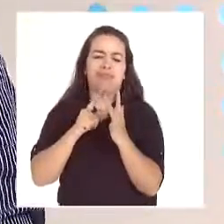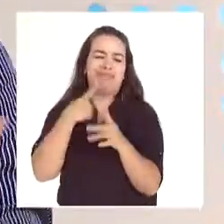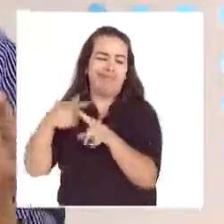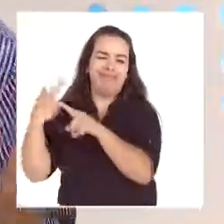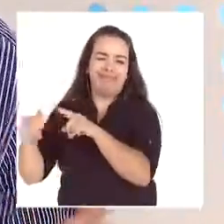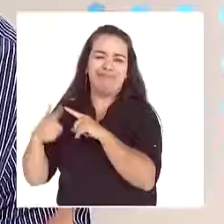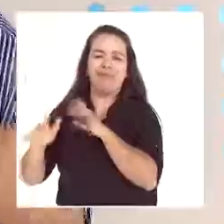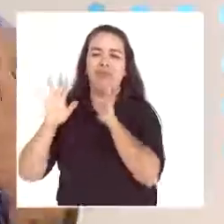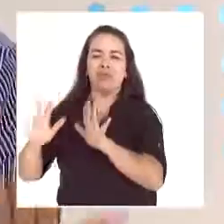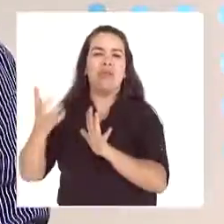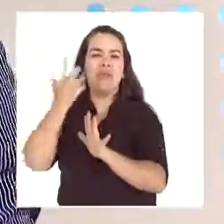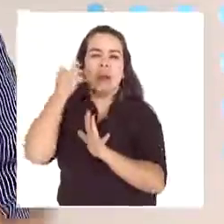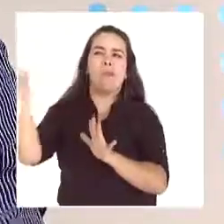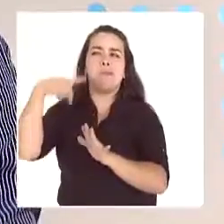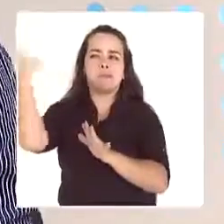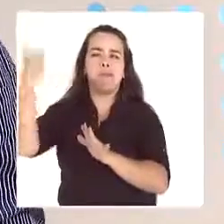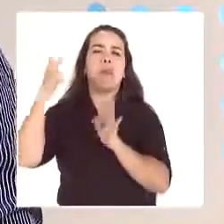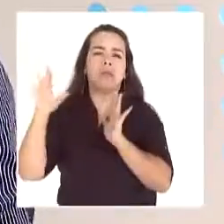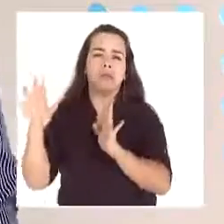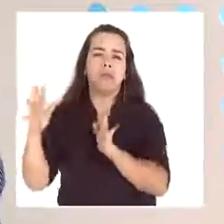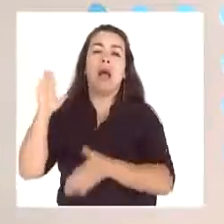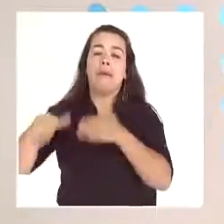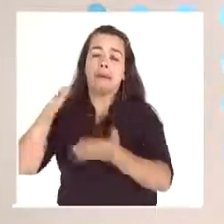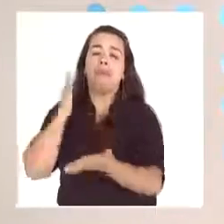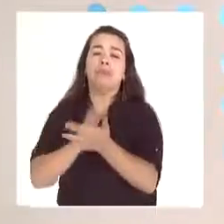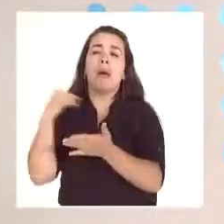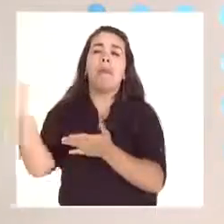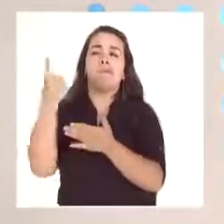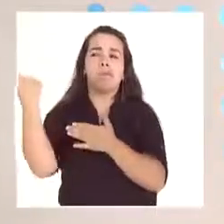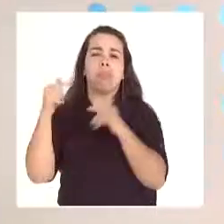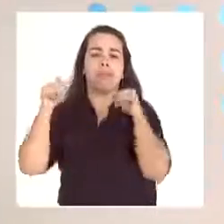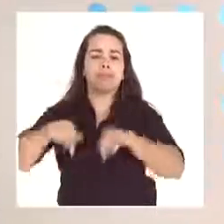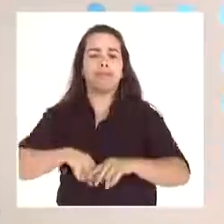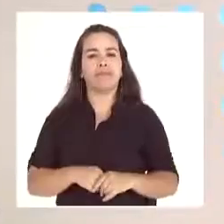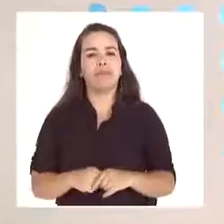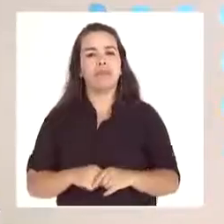son enfermedades exóticas, pero que se presentan en nuestro medio.